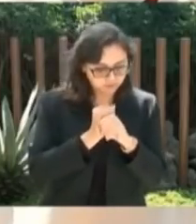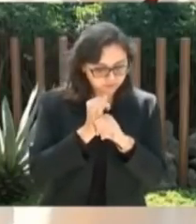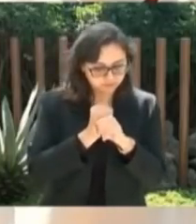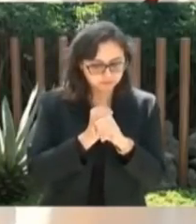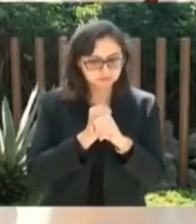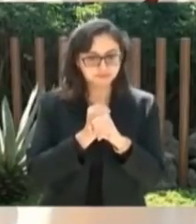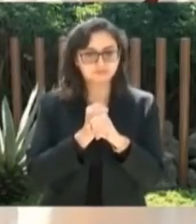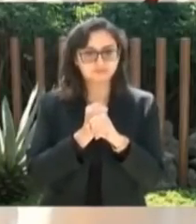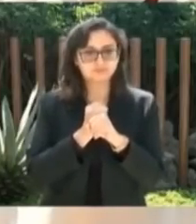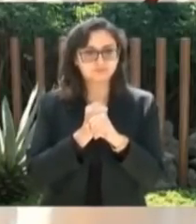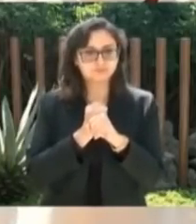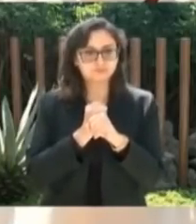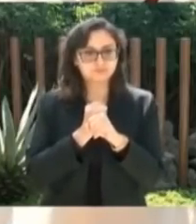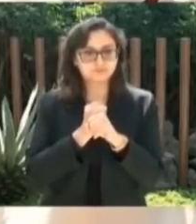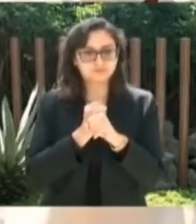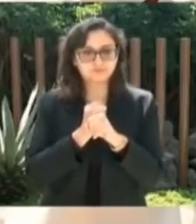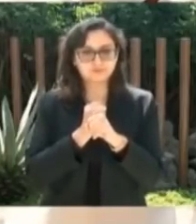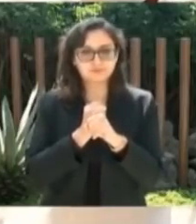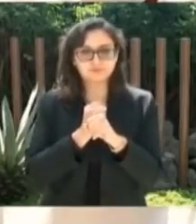como